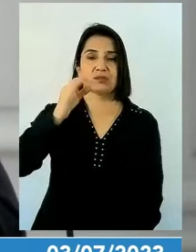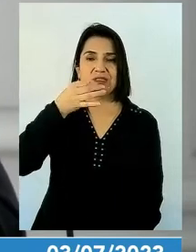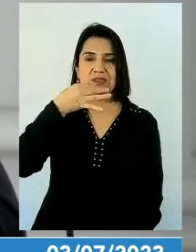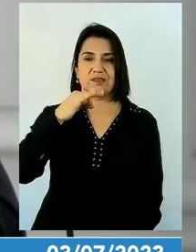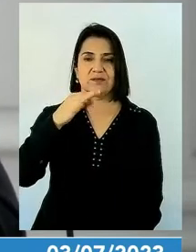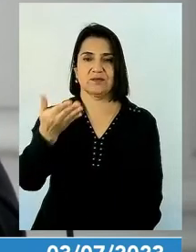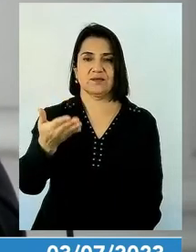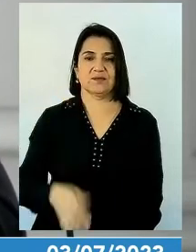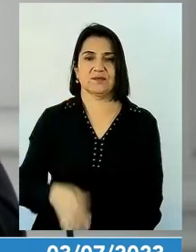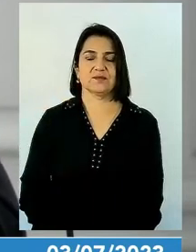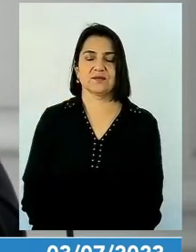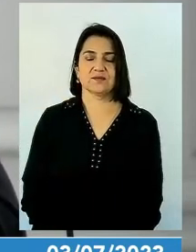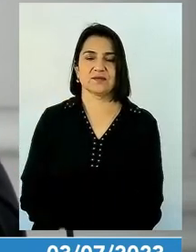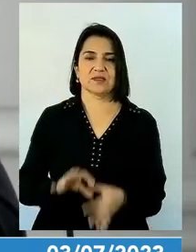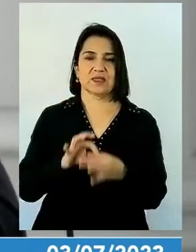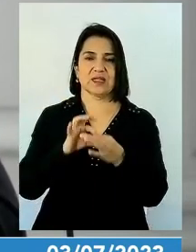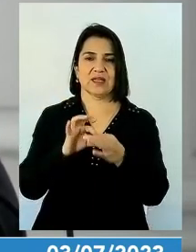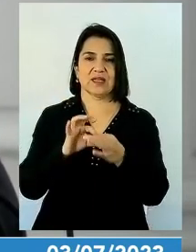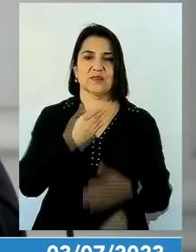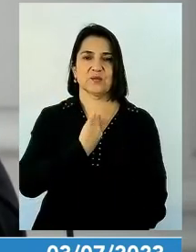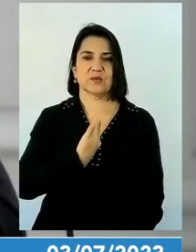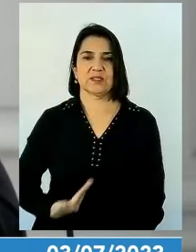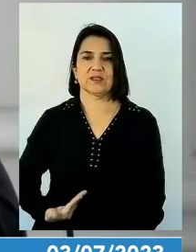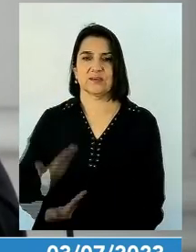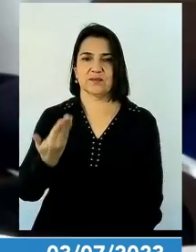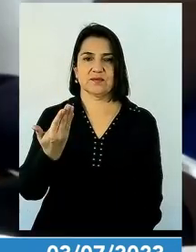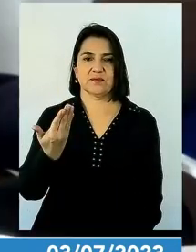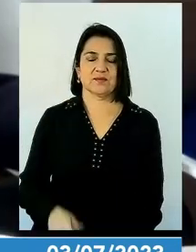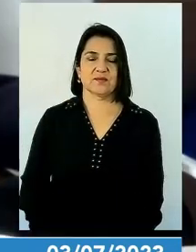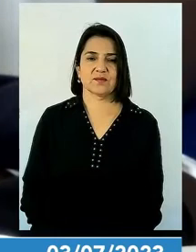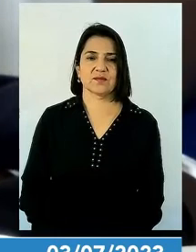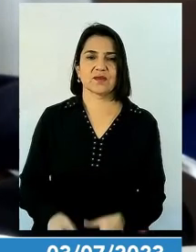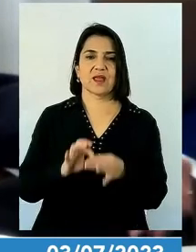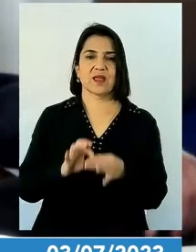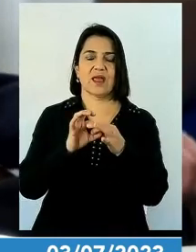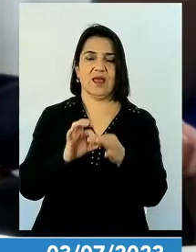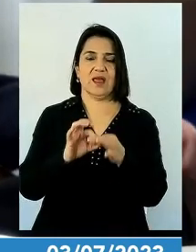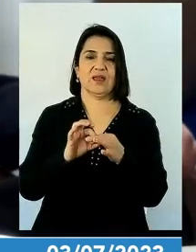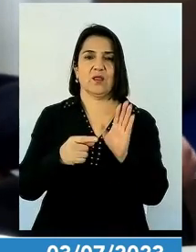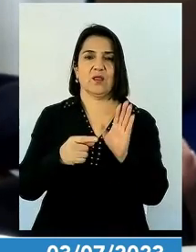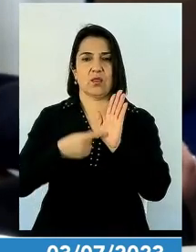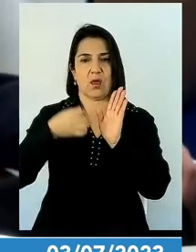Gracias, presidente. Agradecer la exposición.